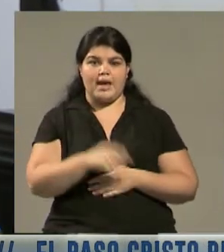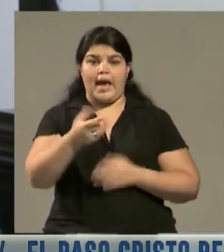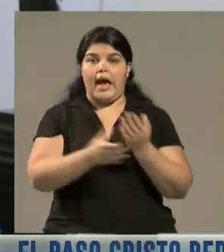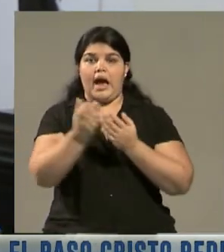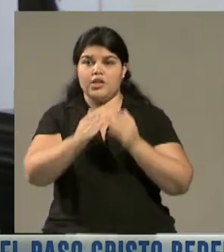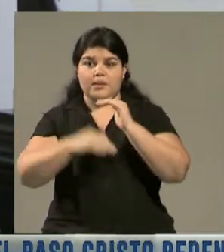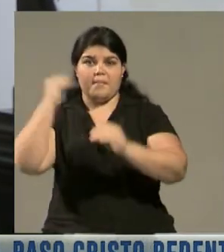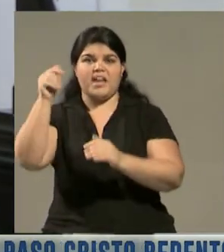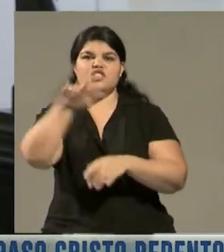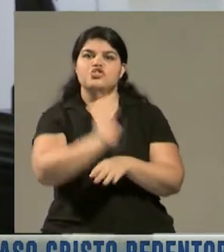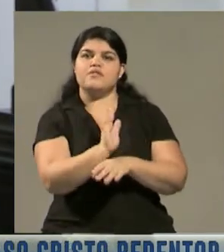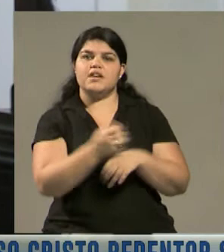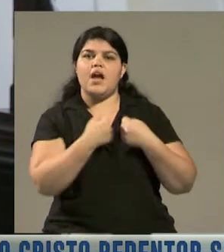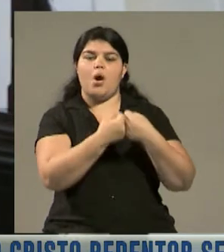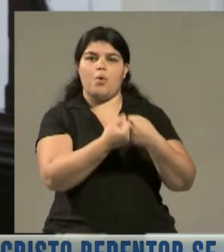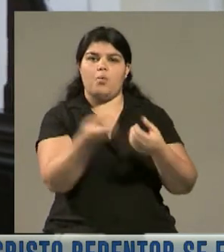pacto fiscal. Y esto es razonable.